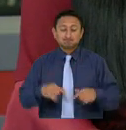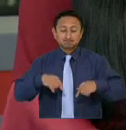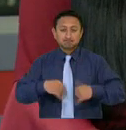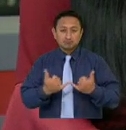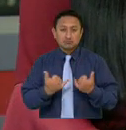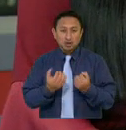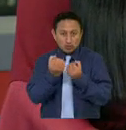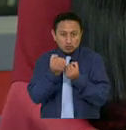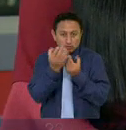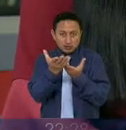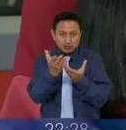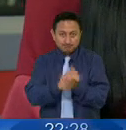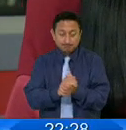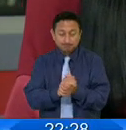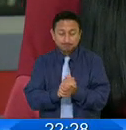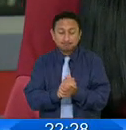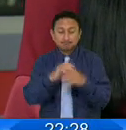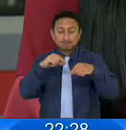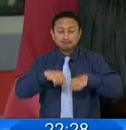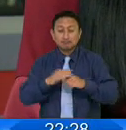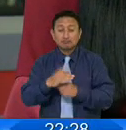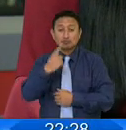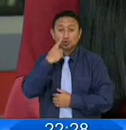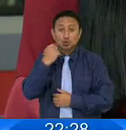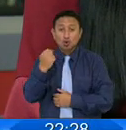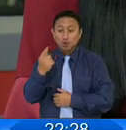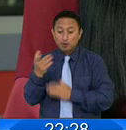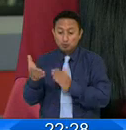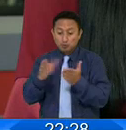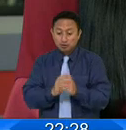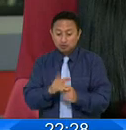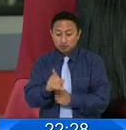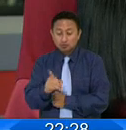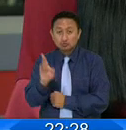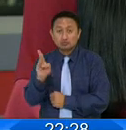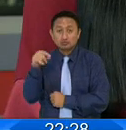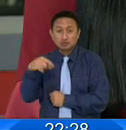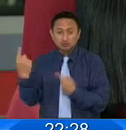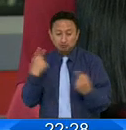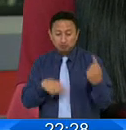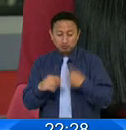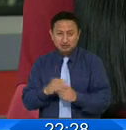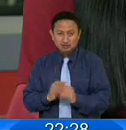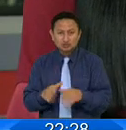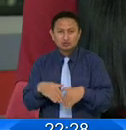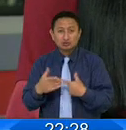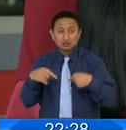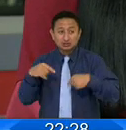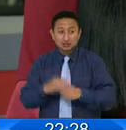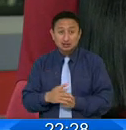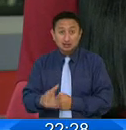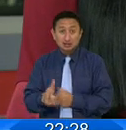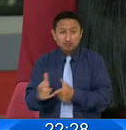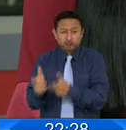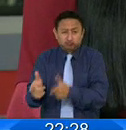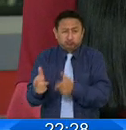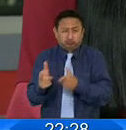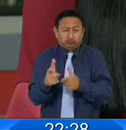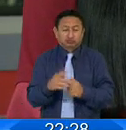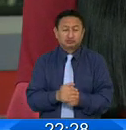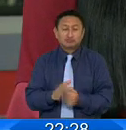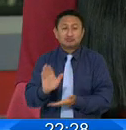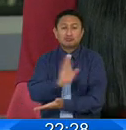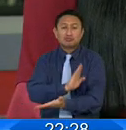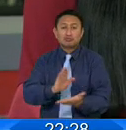Ahora les contamos, amigos televidentes, que un hombre falleció y su pareja quedó herida tras recibir una ráfaga de disparos en la